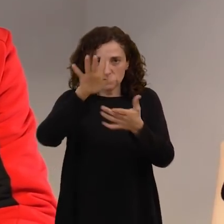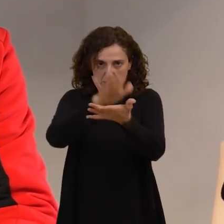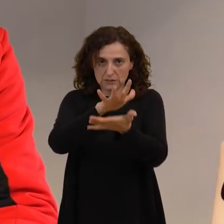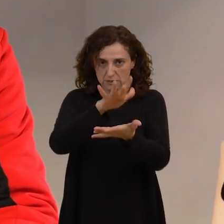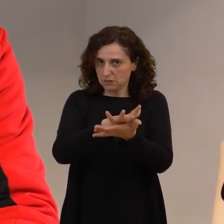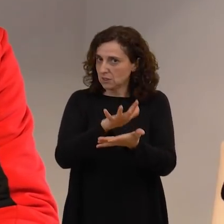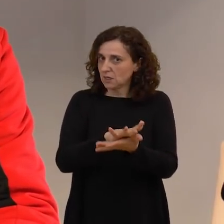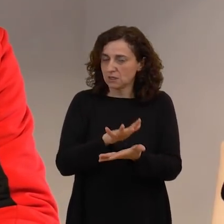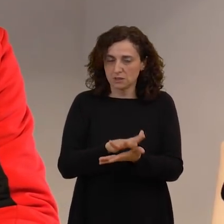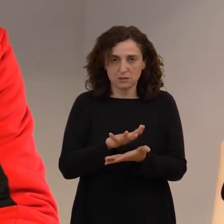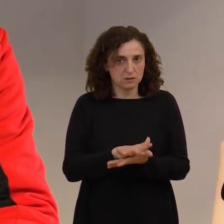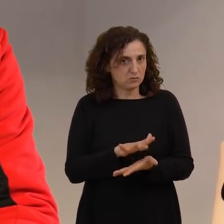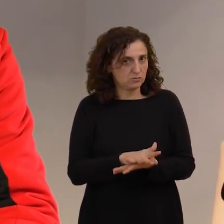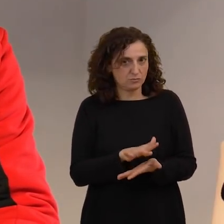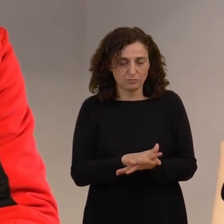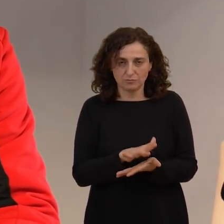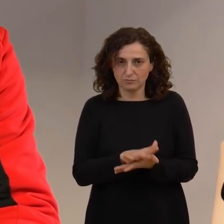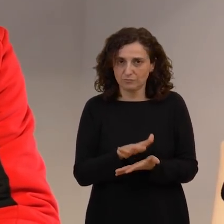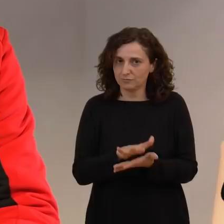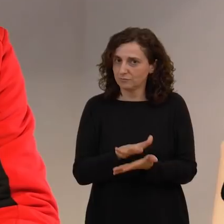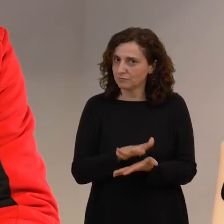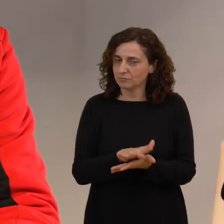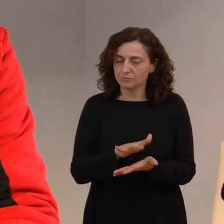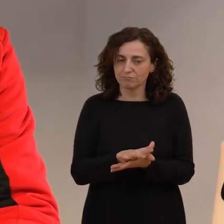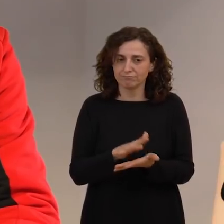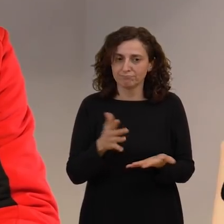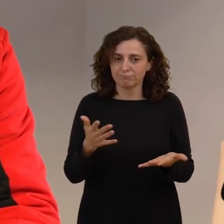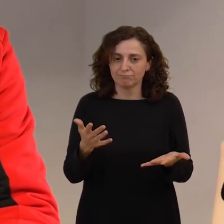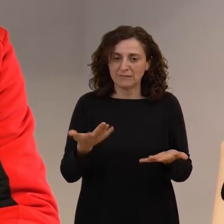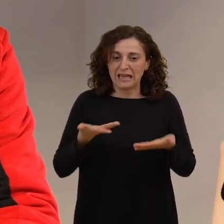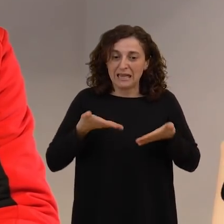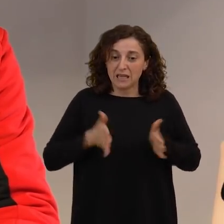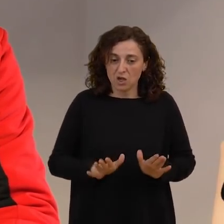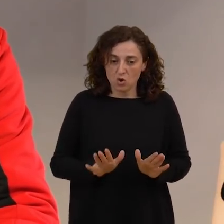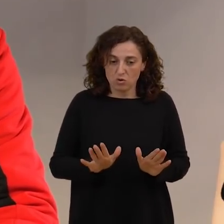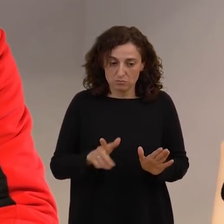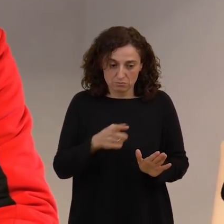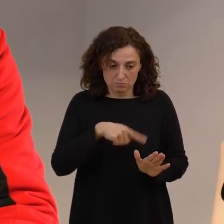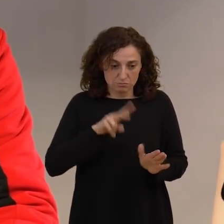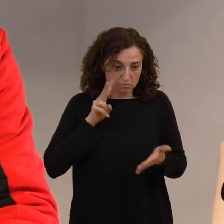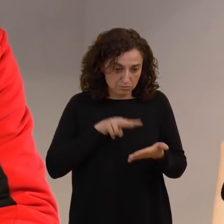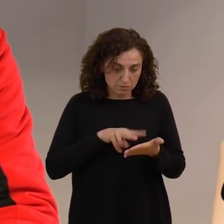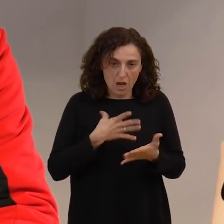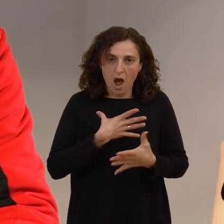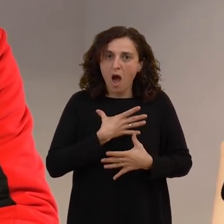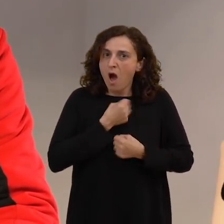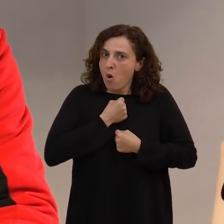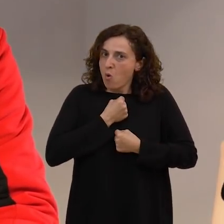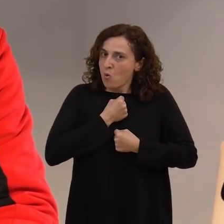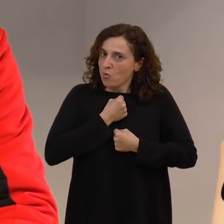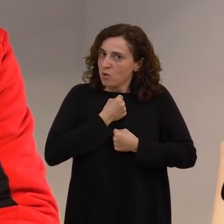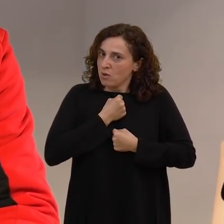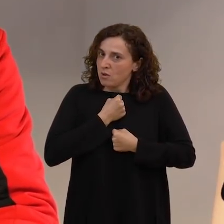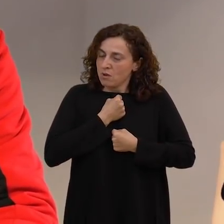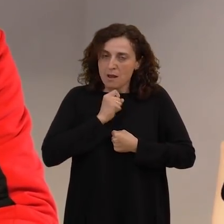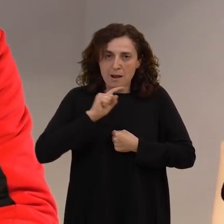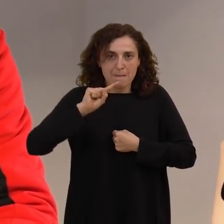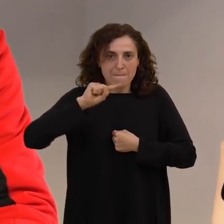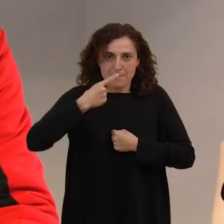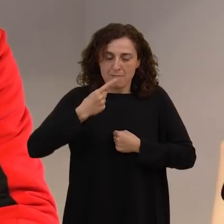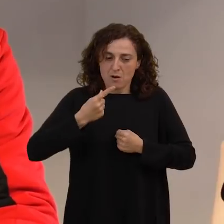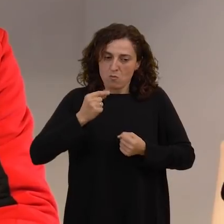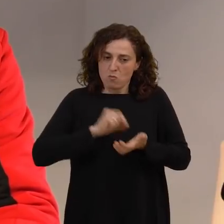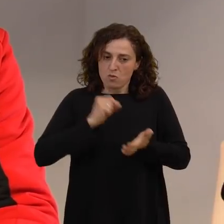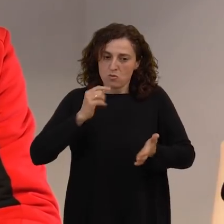tranquilidad o sea el primer momento de ver a un hijo así es agobiante es muy agobiante